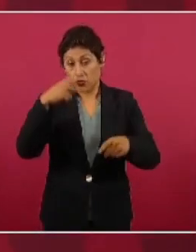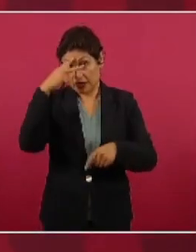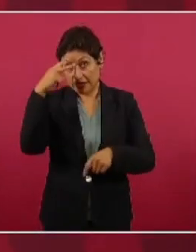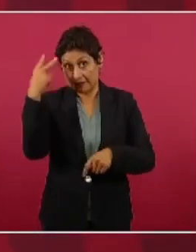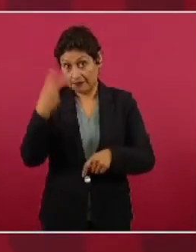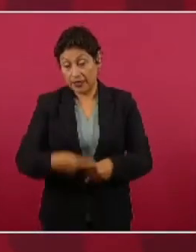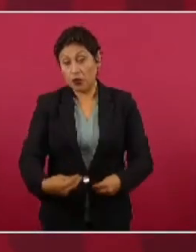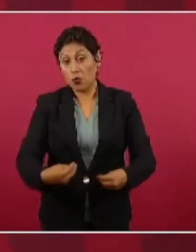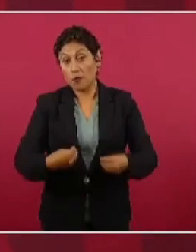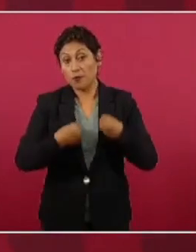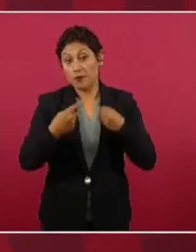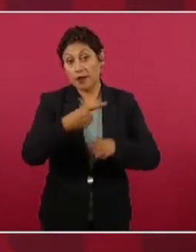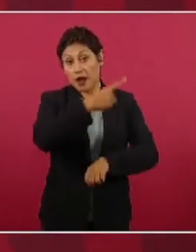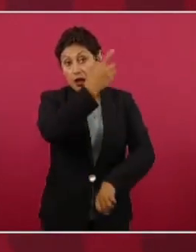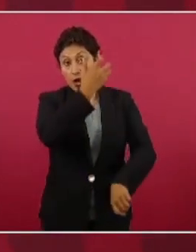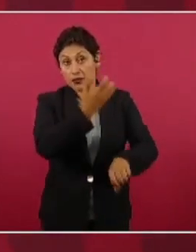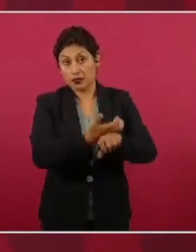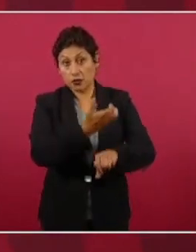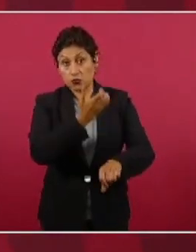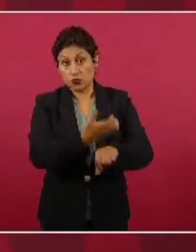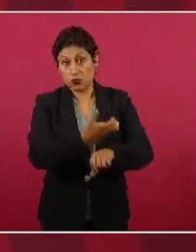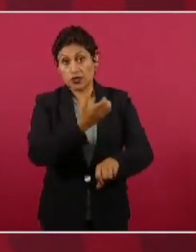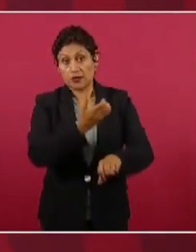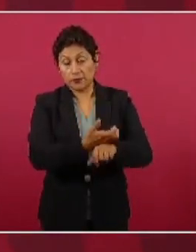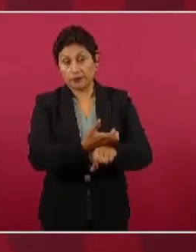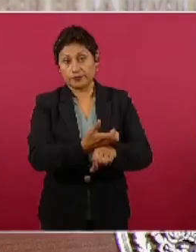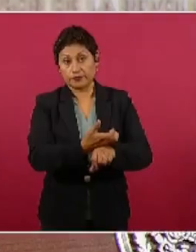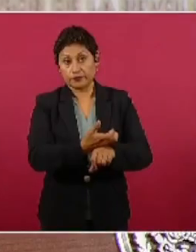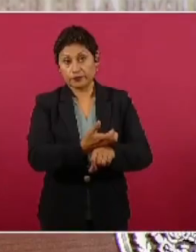que no quiere a su patria, no quiere a su madre.